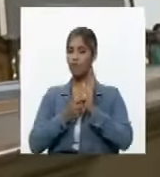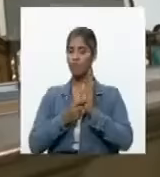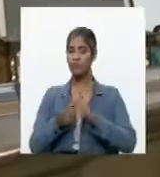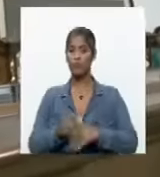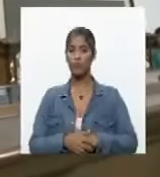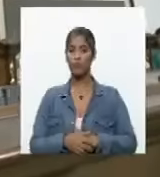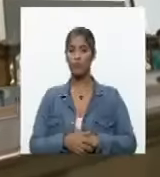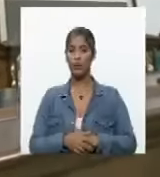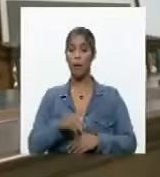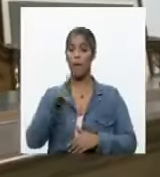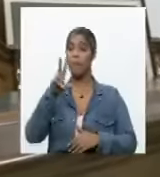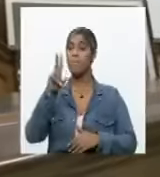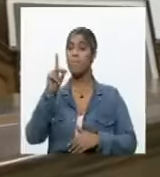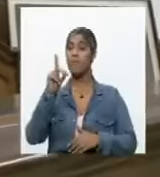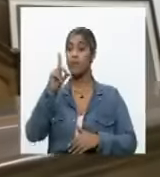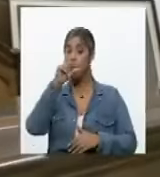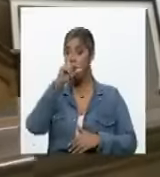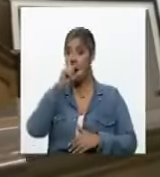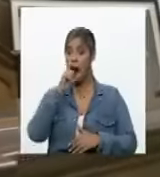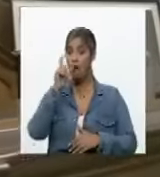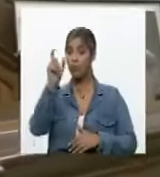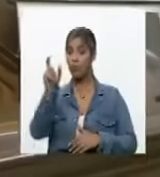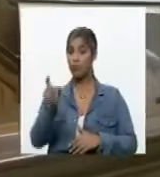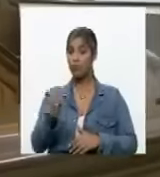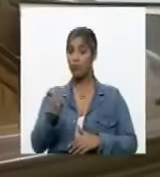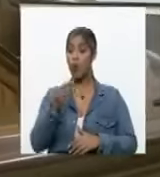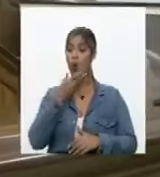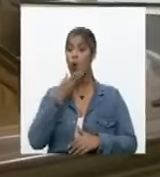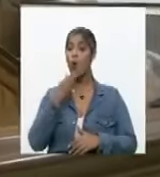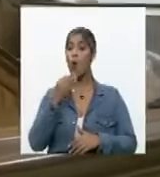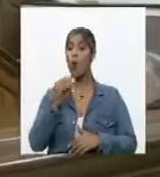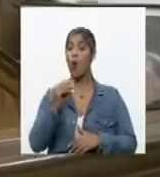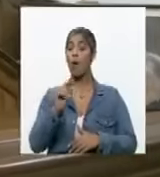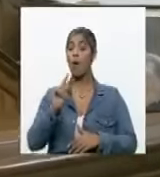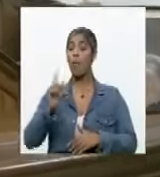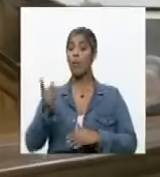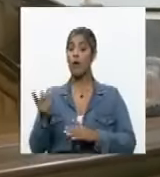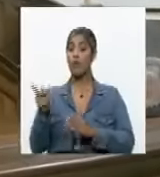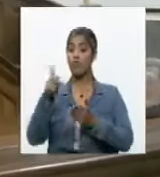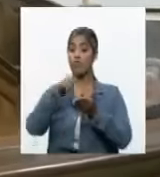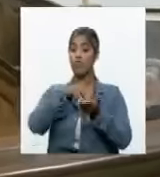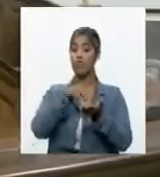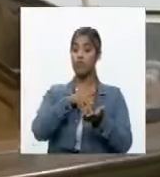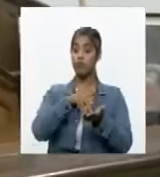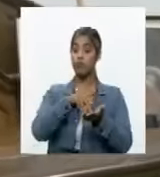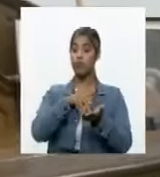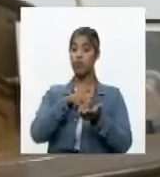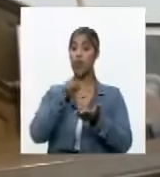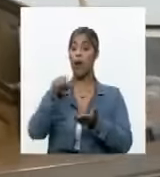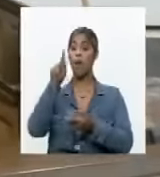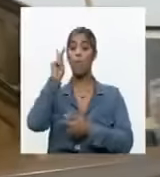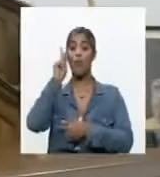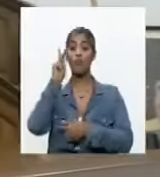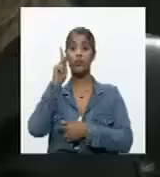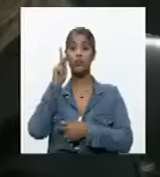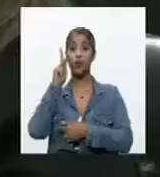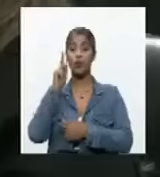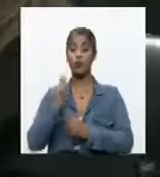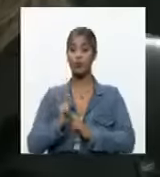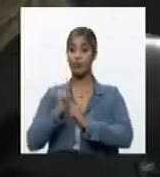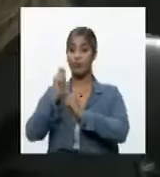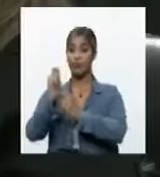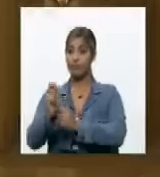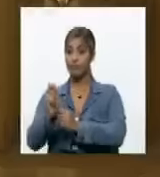tan solo con 21 años, obtiene su primer puesto como profesor en la Casa de las Primeras Letras de